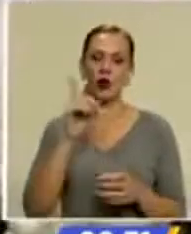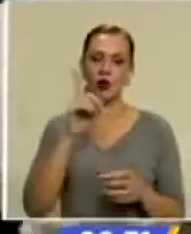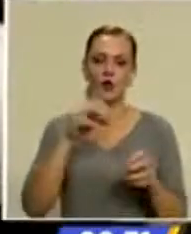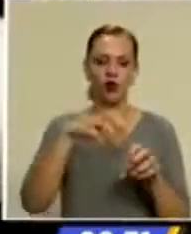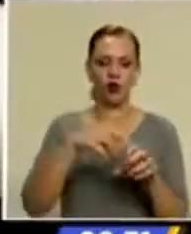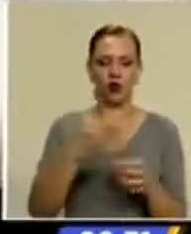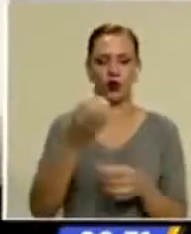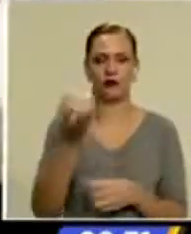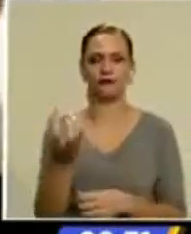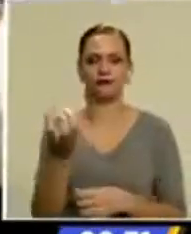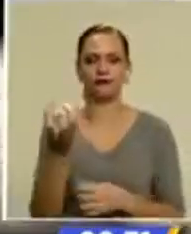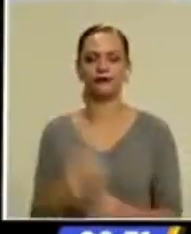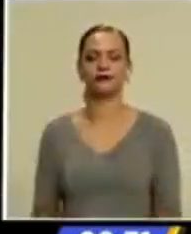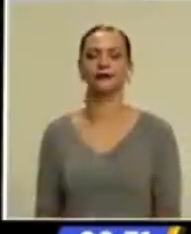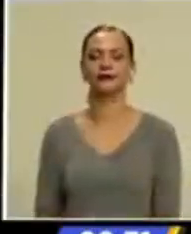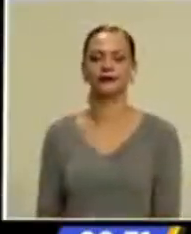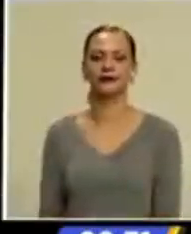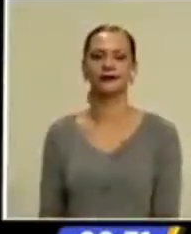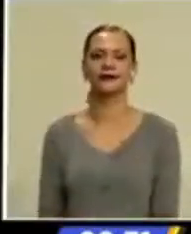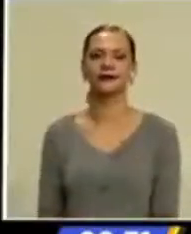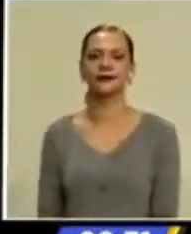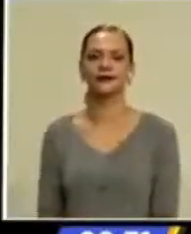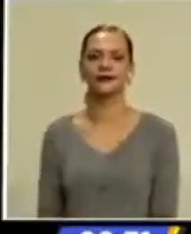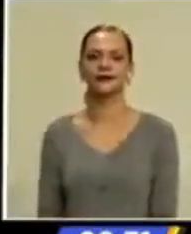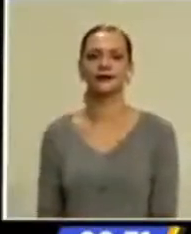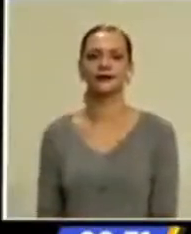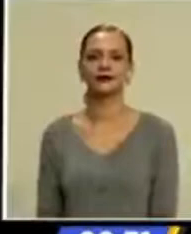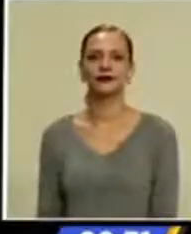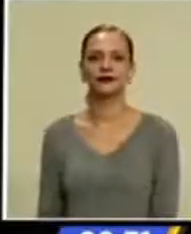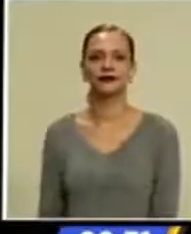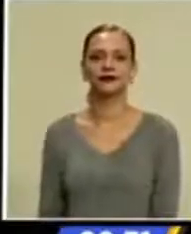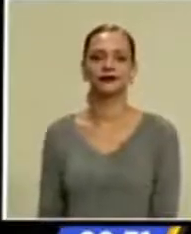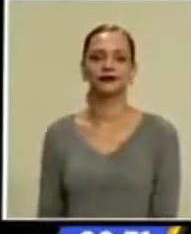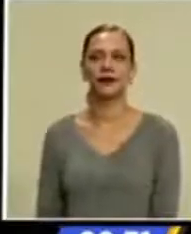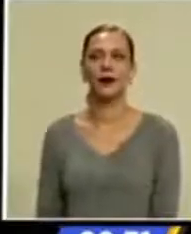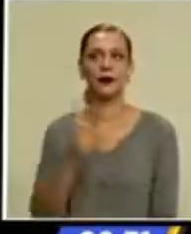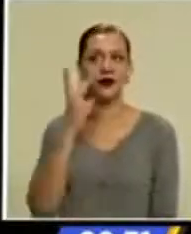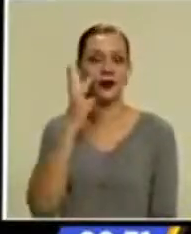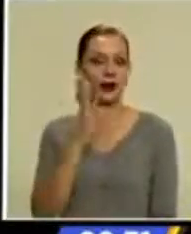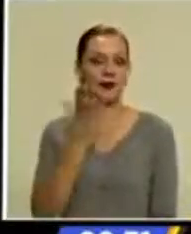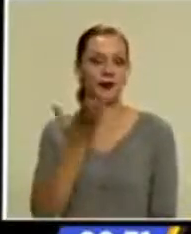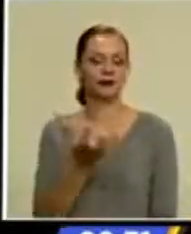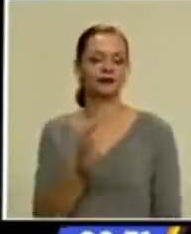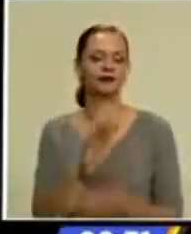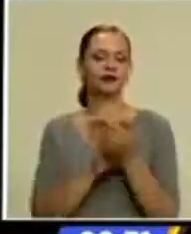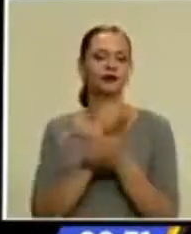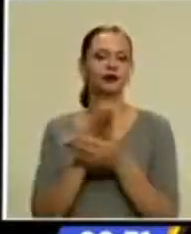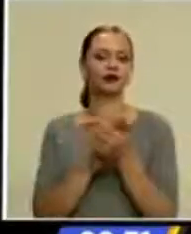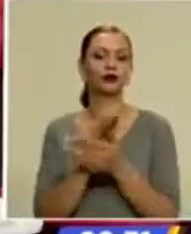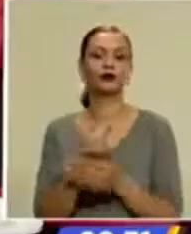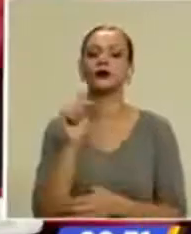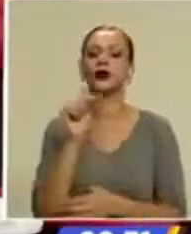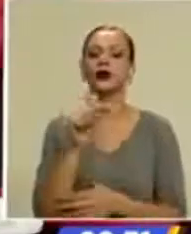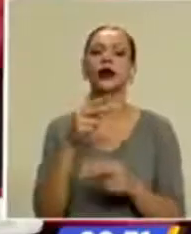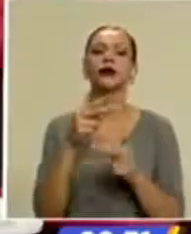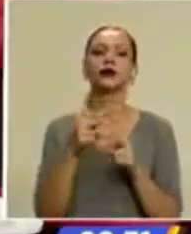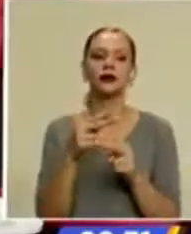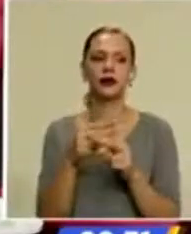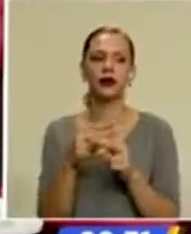una de este tamaño. Ok, sí, vamos a hacer así. Vamos a ponerla aquí. Vamos a ver. Mira. Esta se